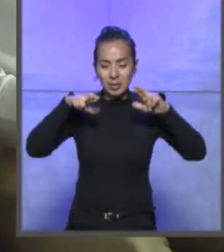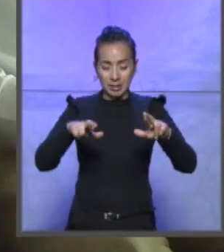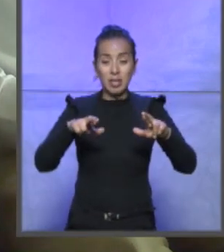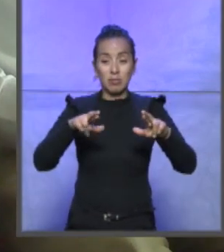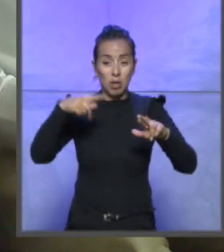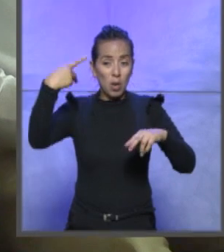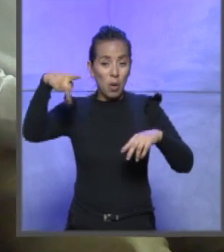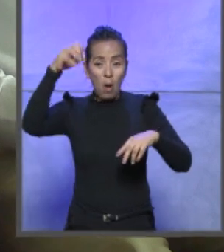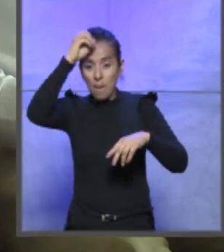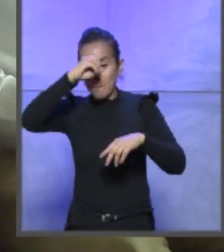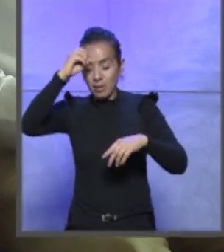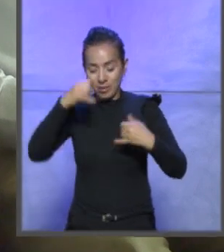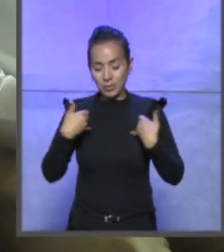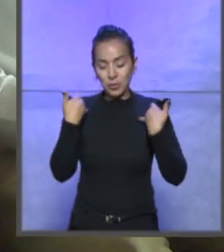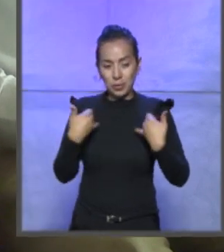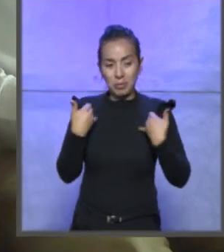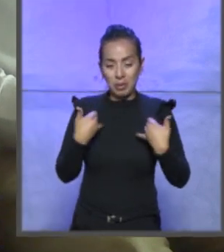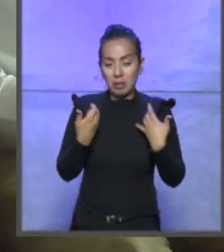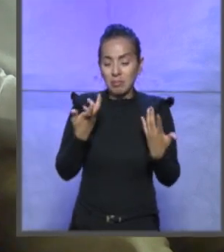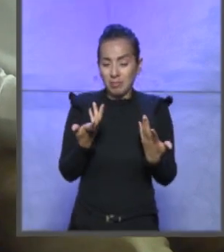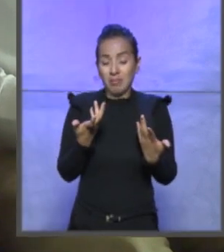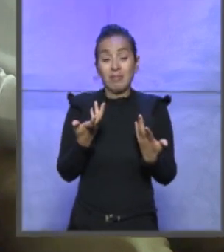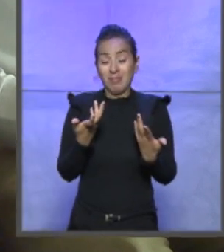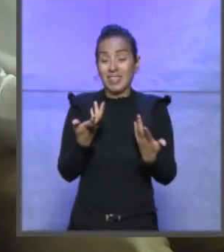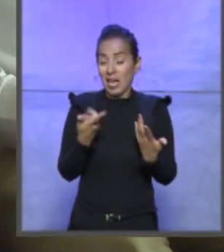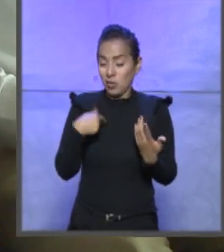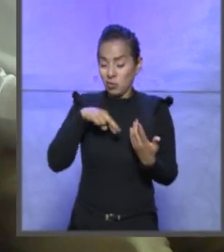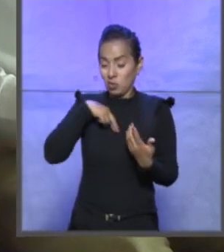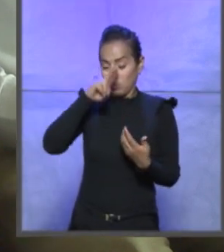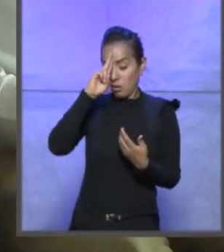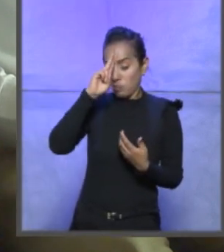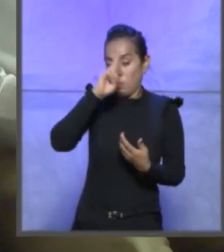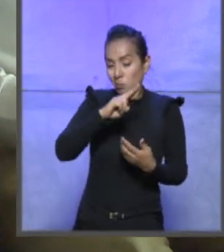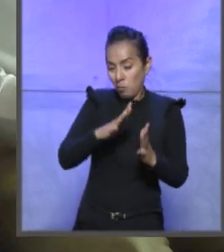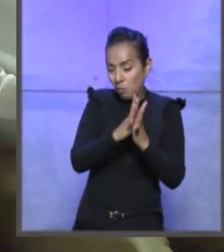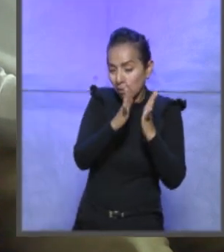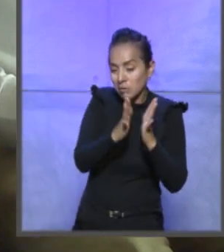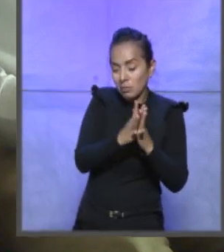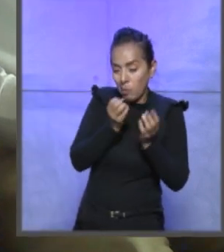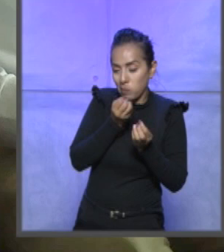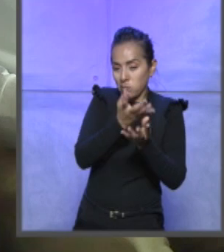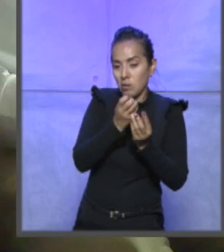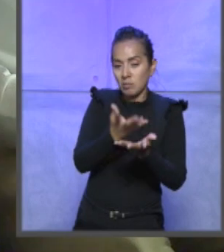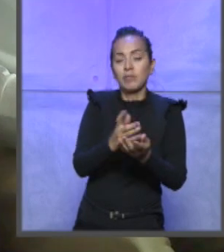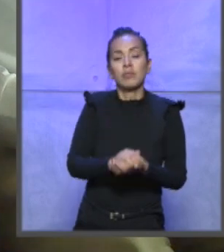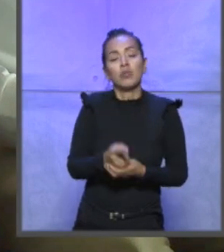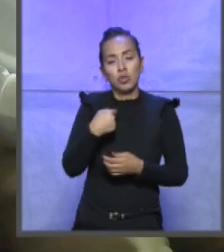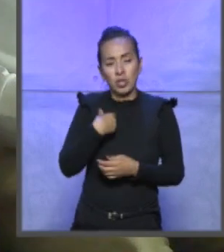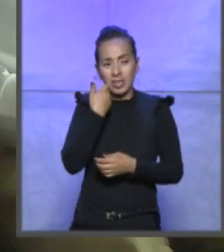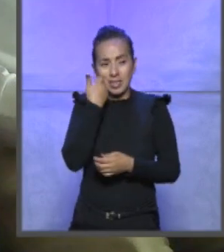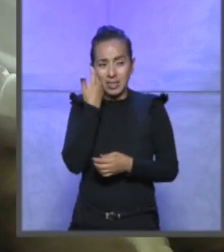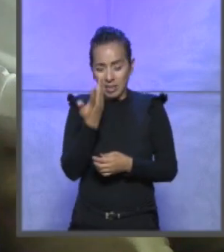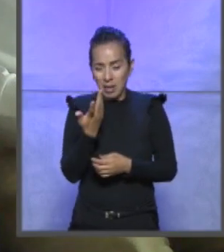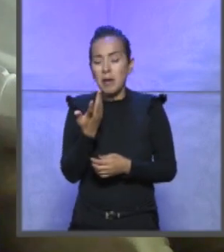voz de muchos jóvenes que muchas veces se nos ha prohibido la participación. Entonces, quisiera